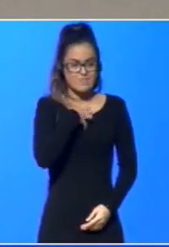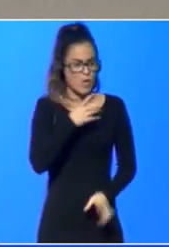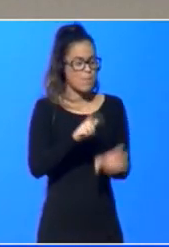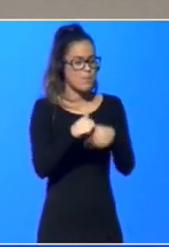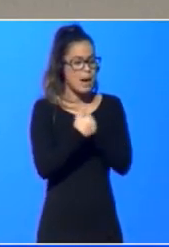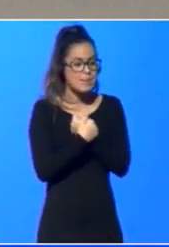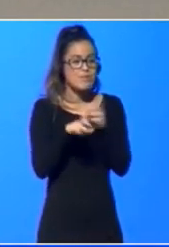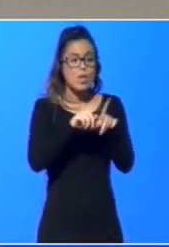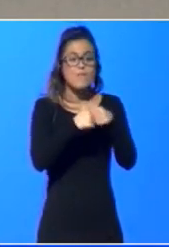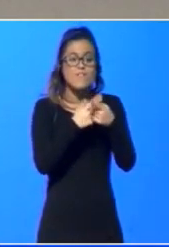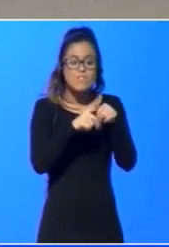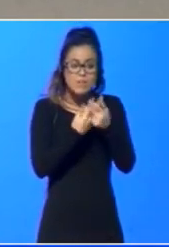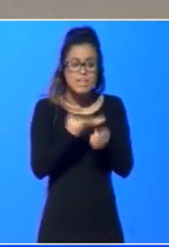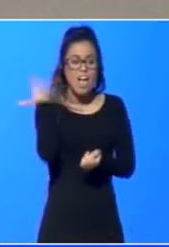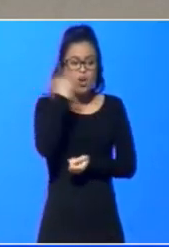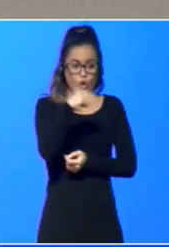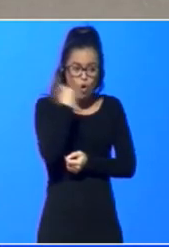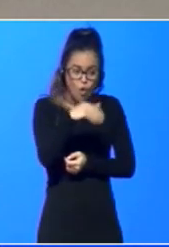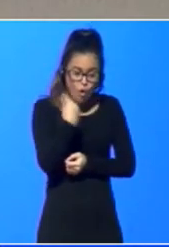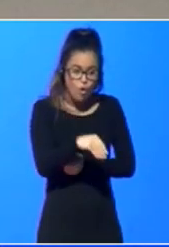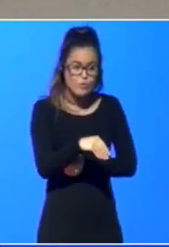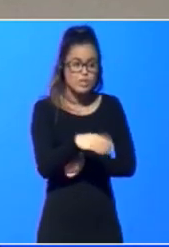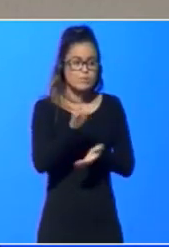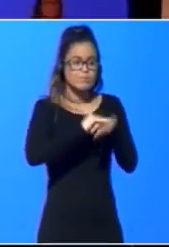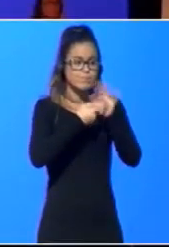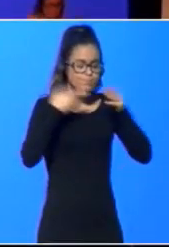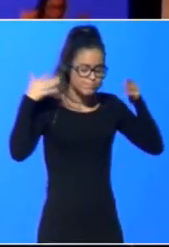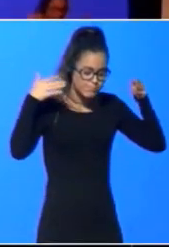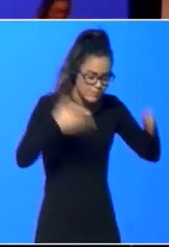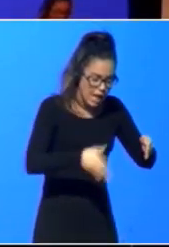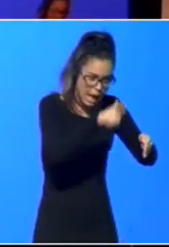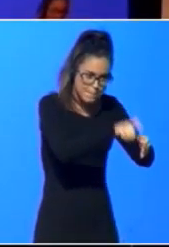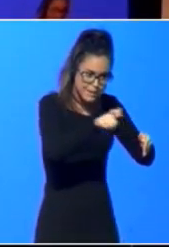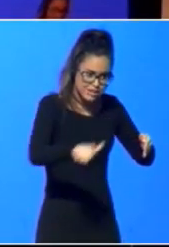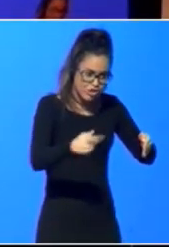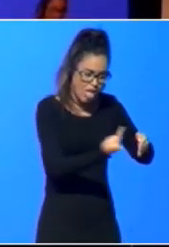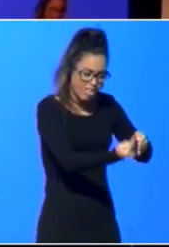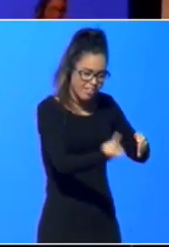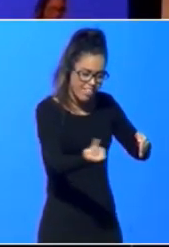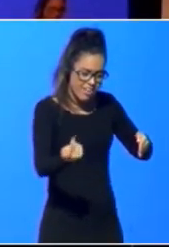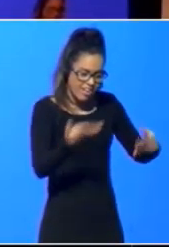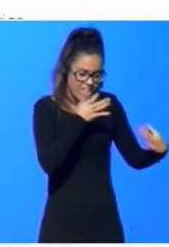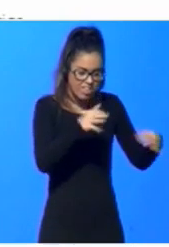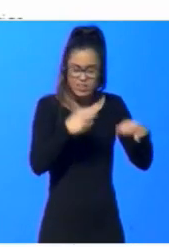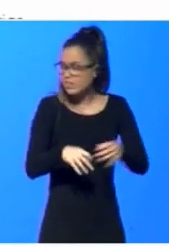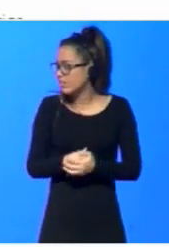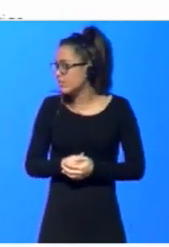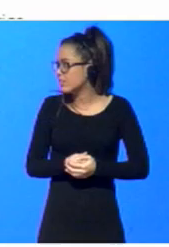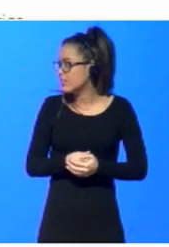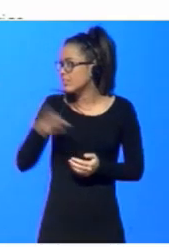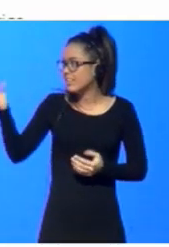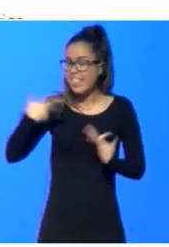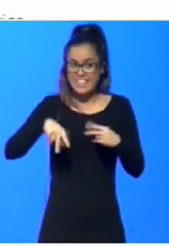de familias, de jóvenes, con planificación centrada en la persona y hacia la autodidacción. O sea, tienes que ir terminando,